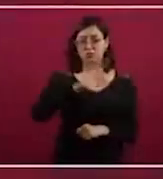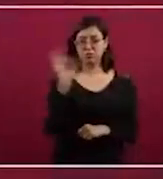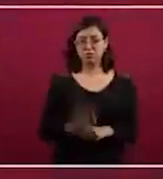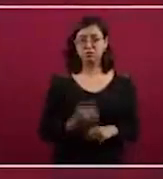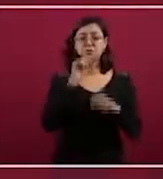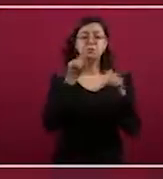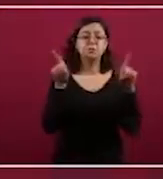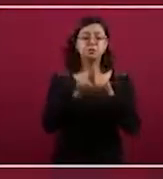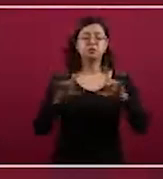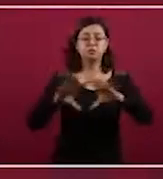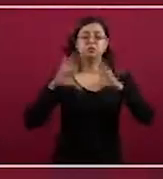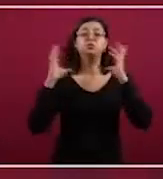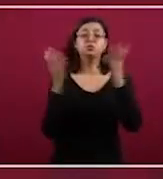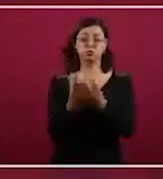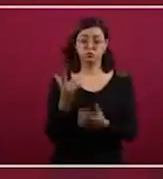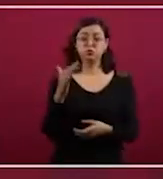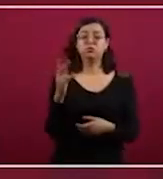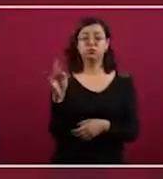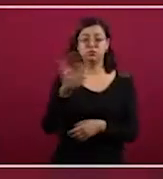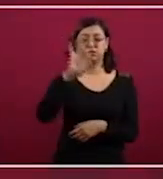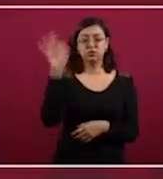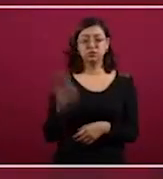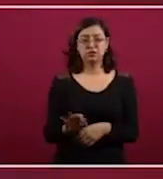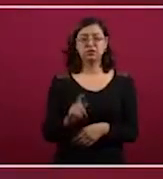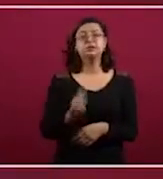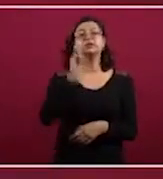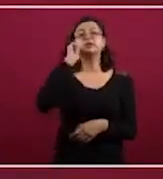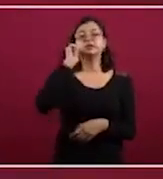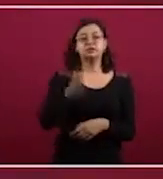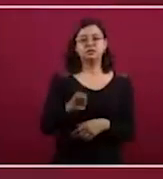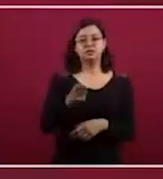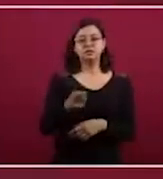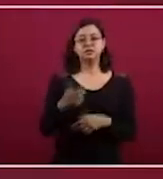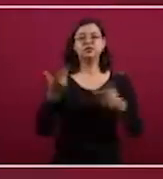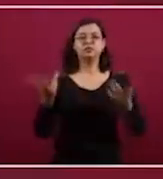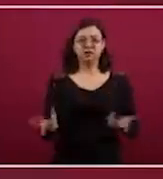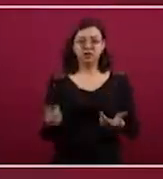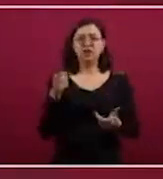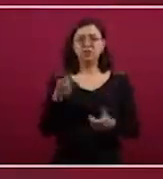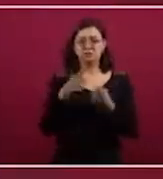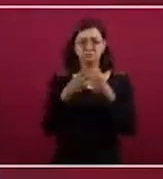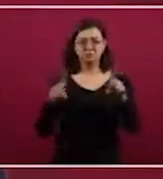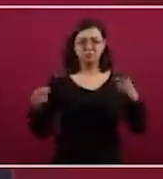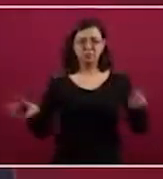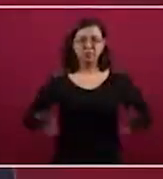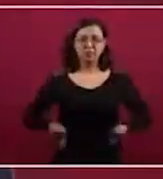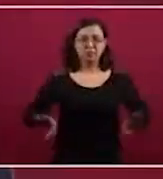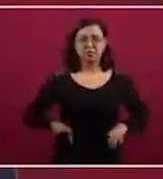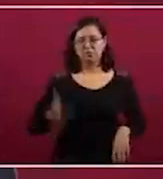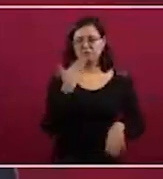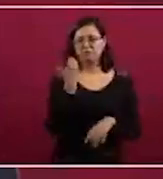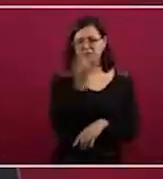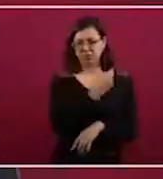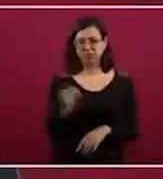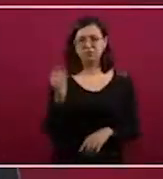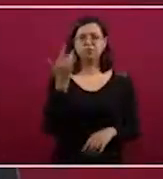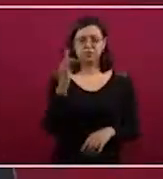mundial, y por consiguiente, la mitad de su potencial. La